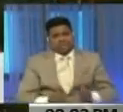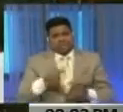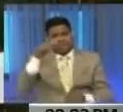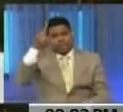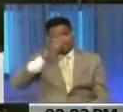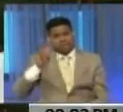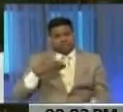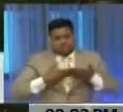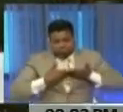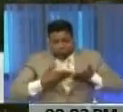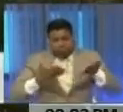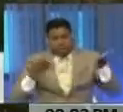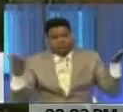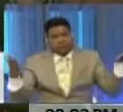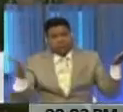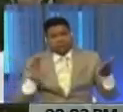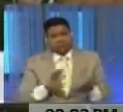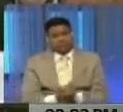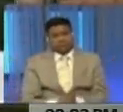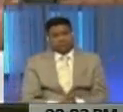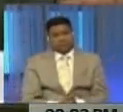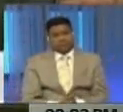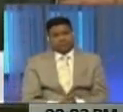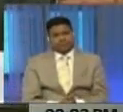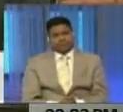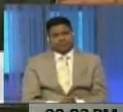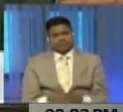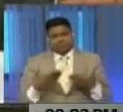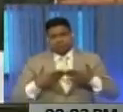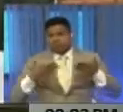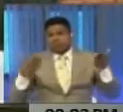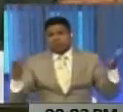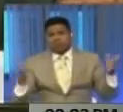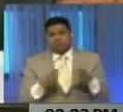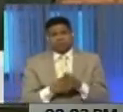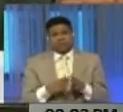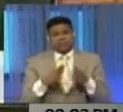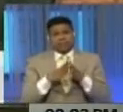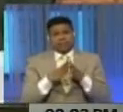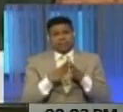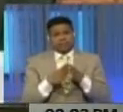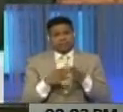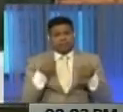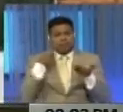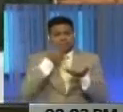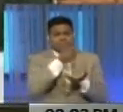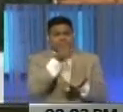está abierta en sus puertas para la inversión,